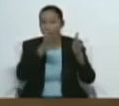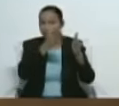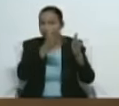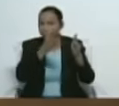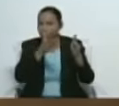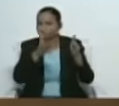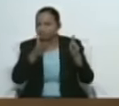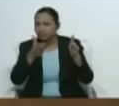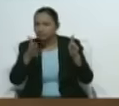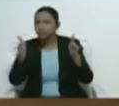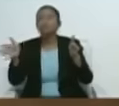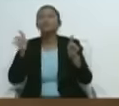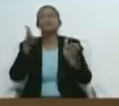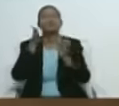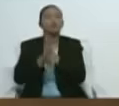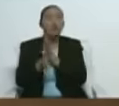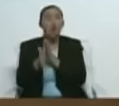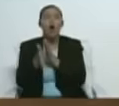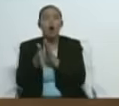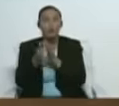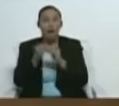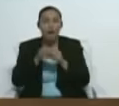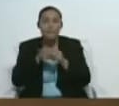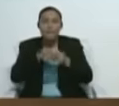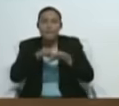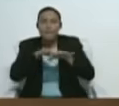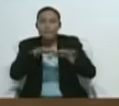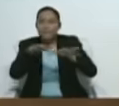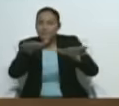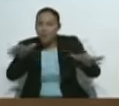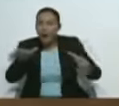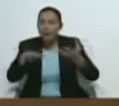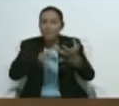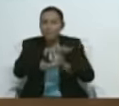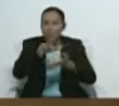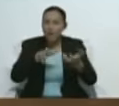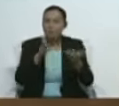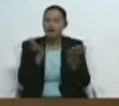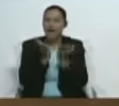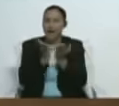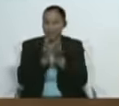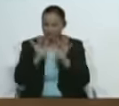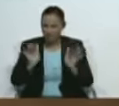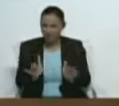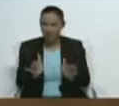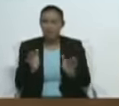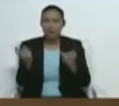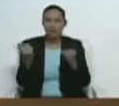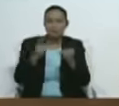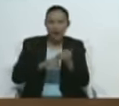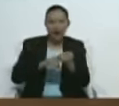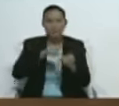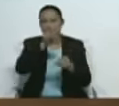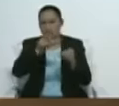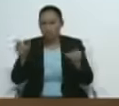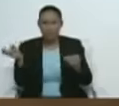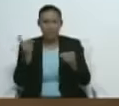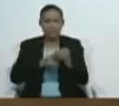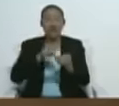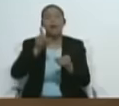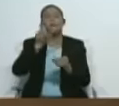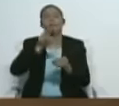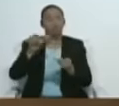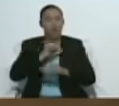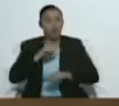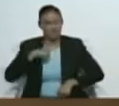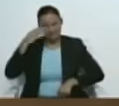desestabilización en el país utilizando los gremios sindicales y estudiantiles para incentivar a un ala militar que se alce contra